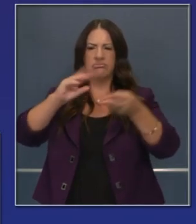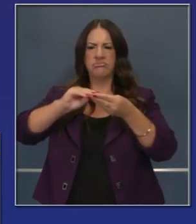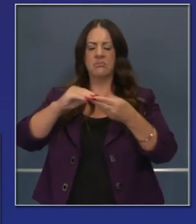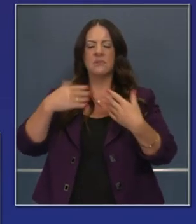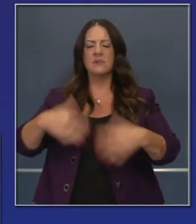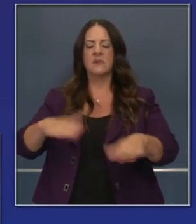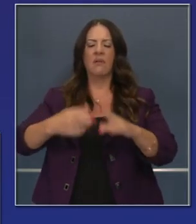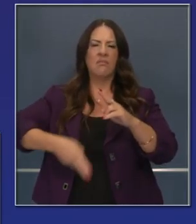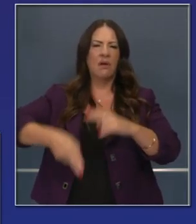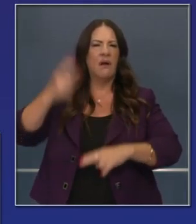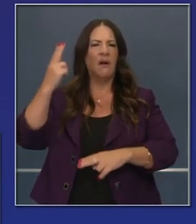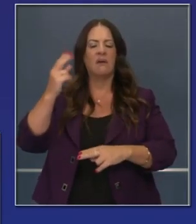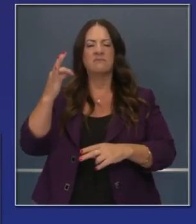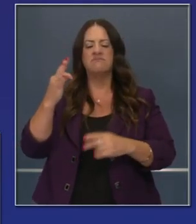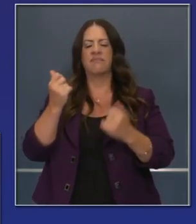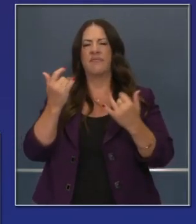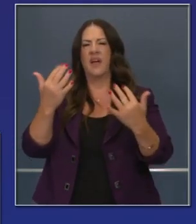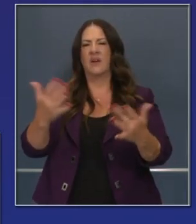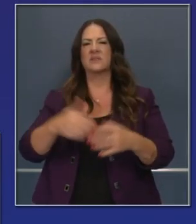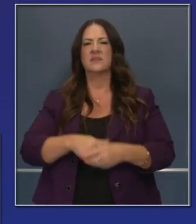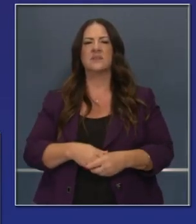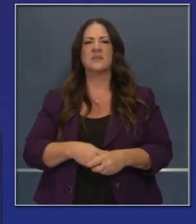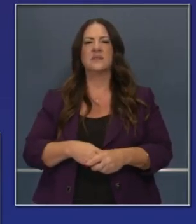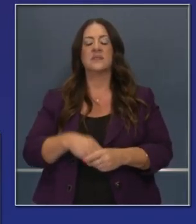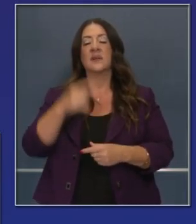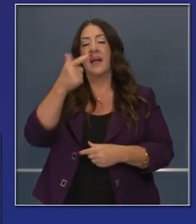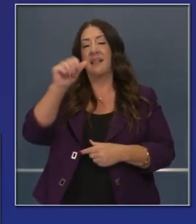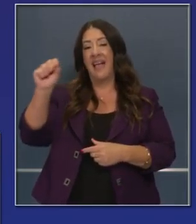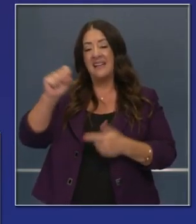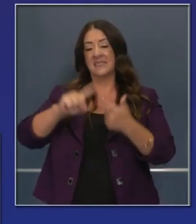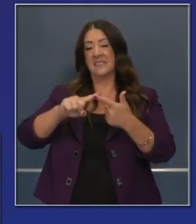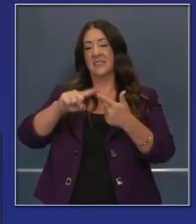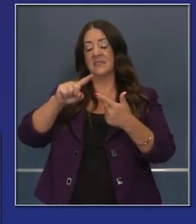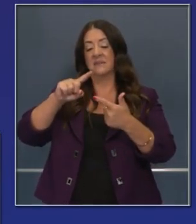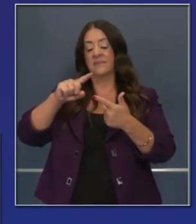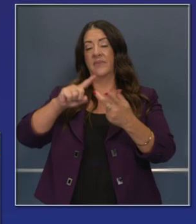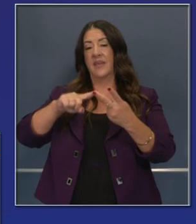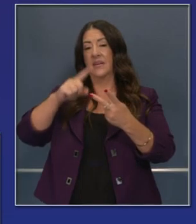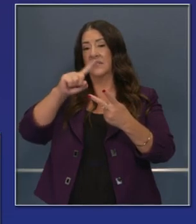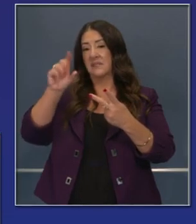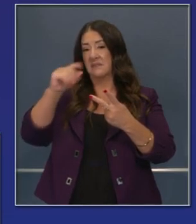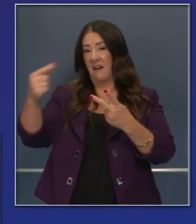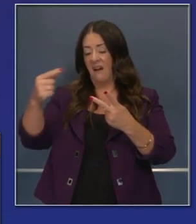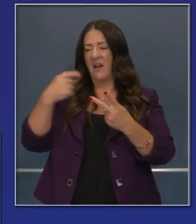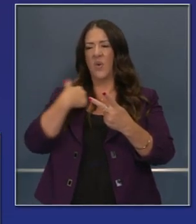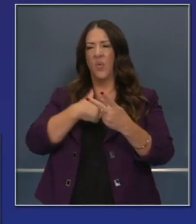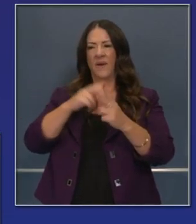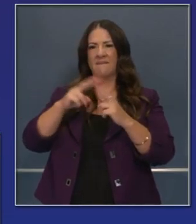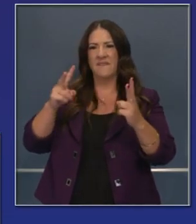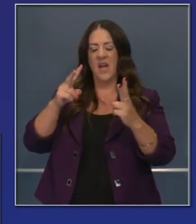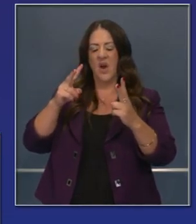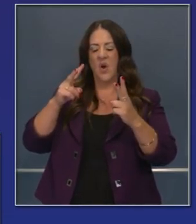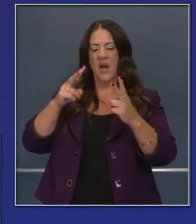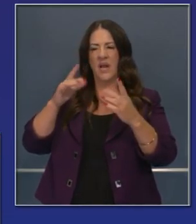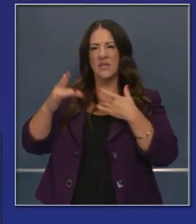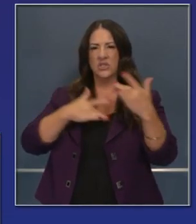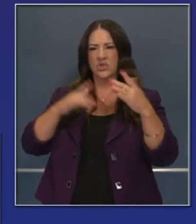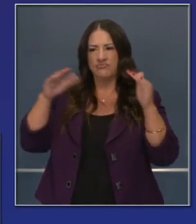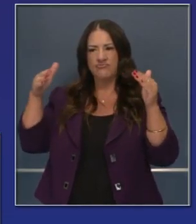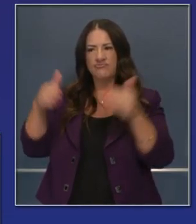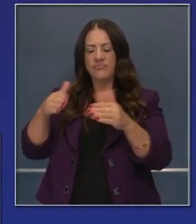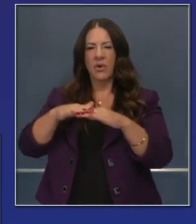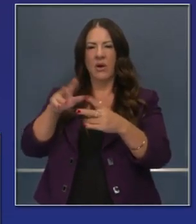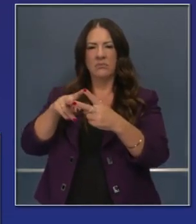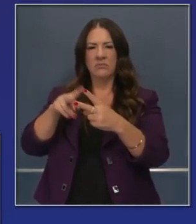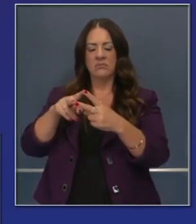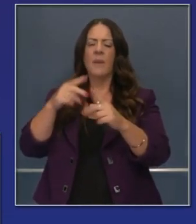al total de acres calcinados en la historia de California. Pero los incendios Glass y Zog siguen siendo primera prioridad para nosotros,